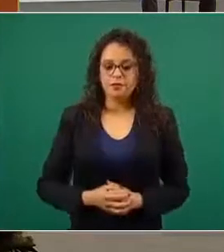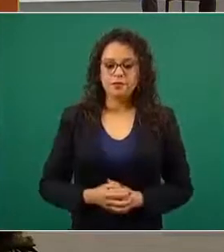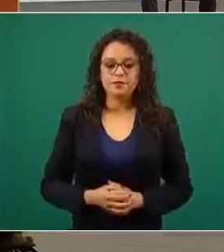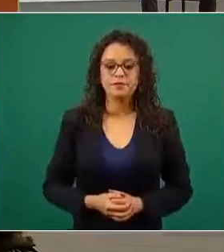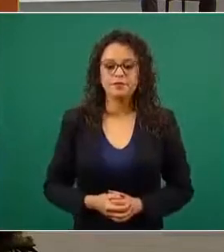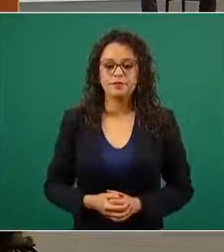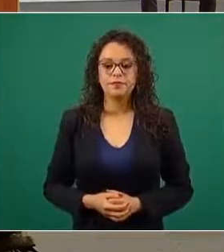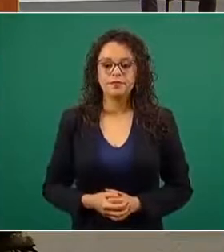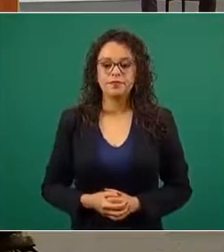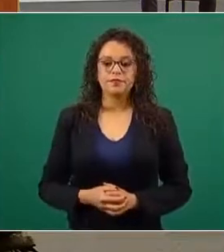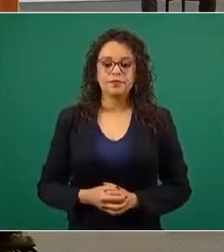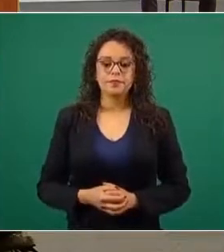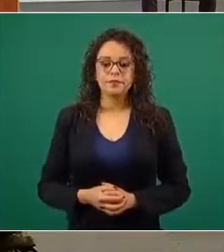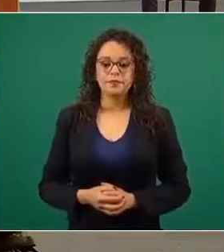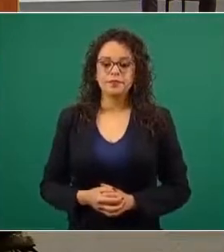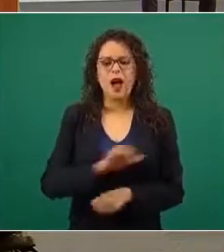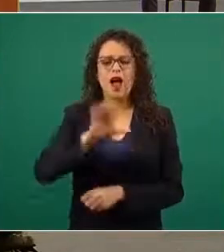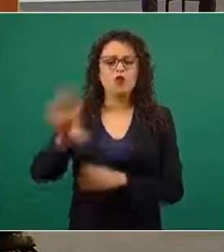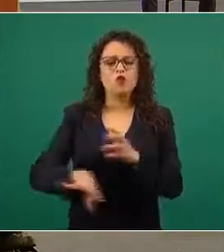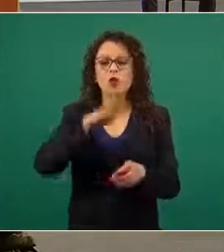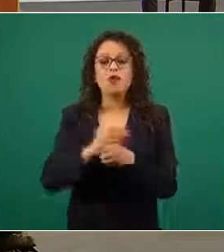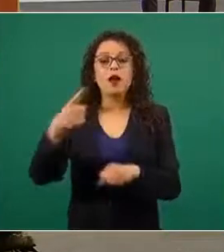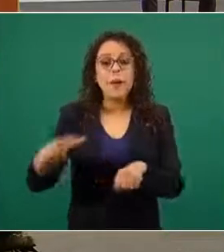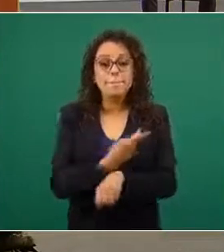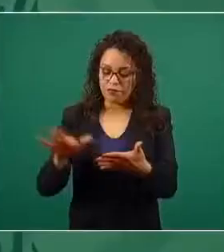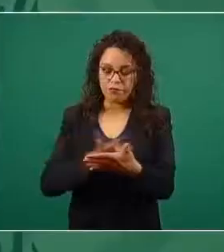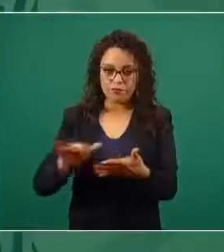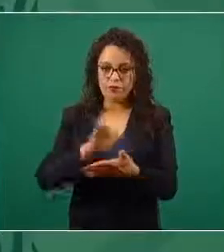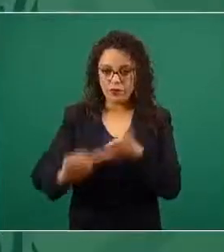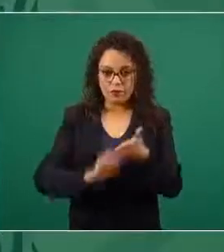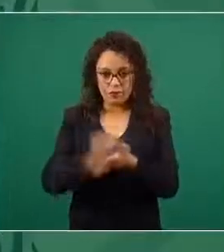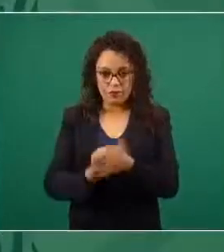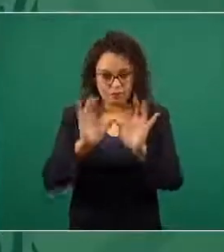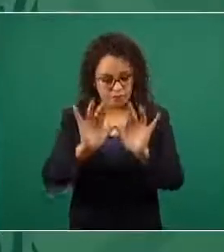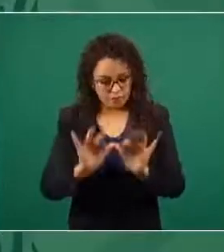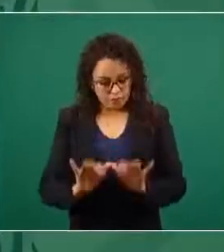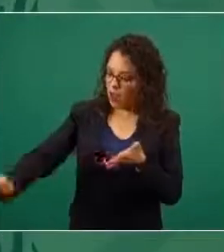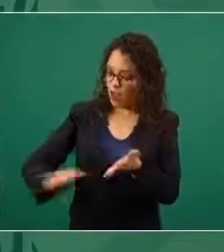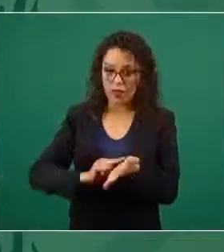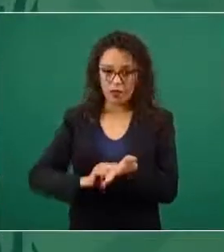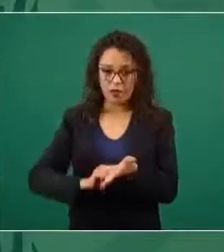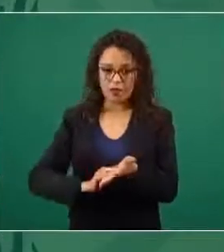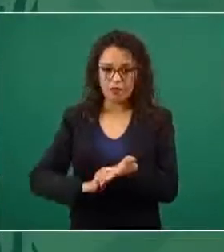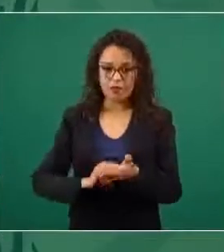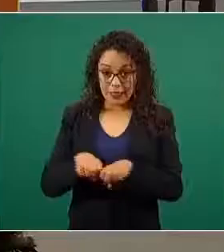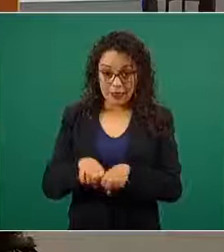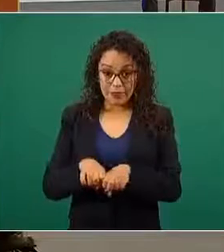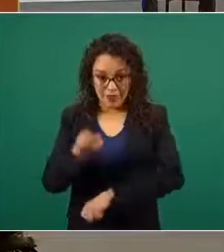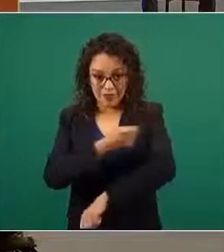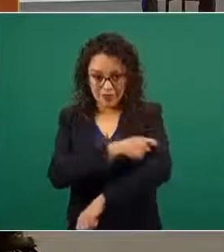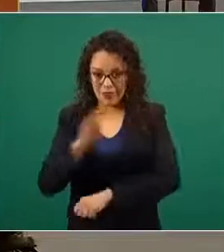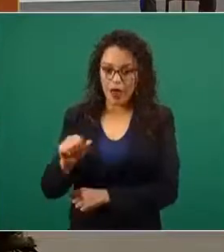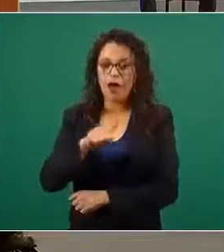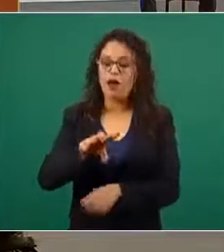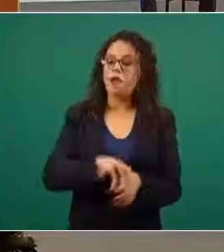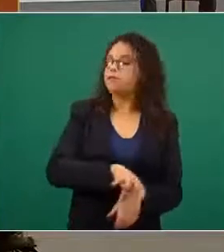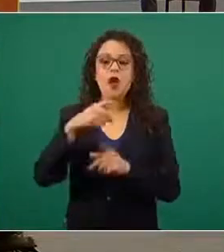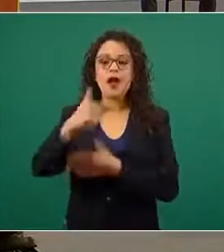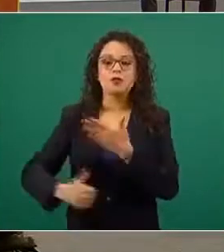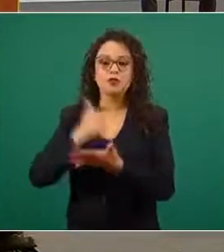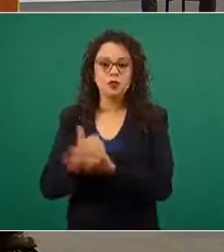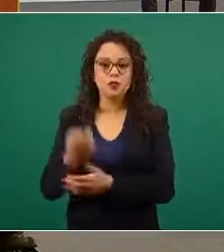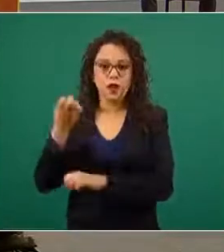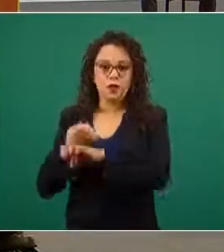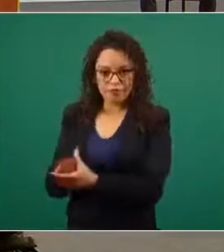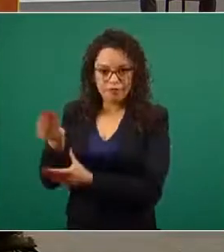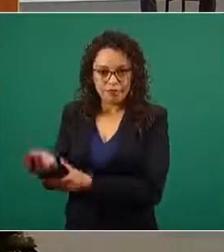aplicadas, los incidentes, todo lo que sucedió, toda la narrativa. Ya se levanta esa acta, se firma y la brigada sale a la capital del estado a